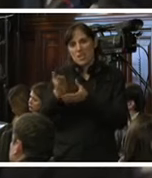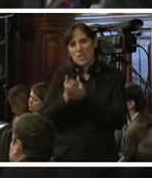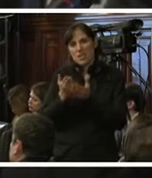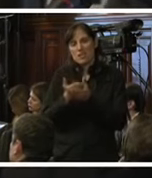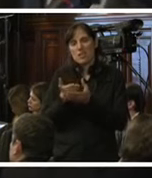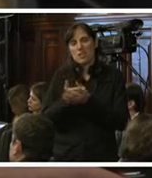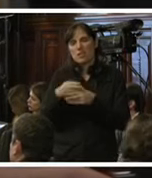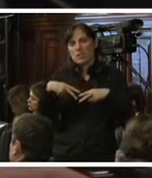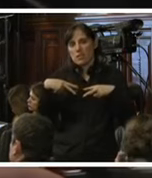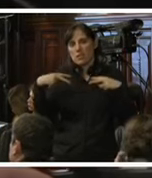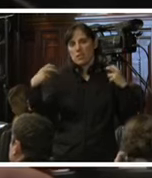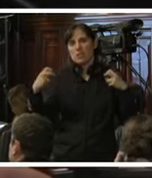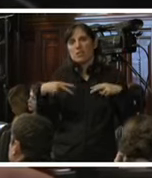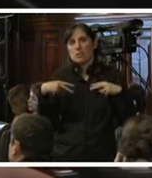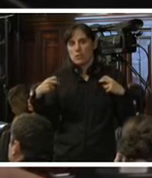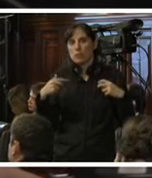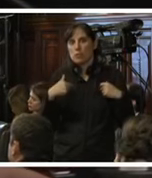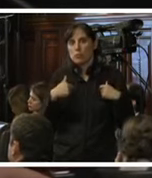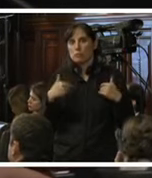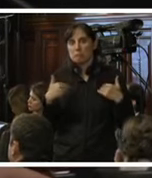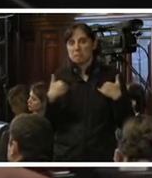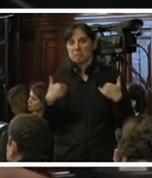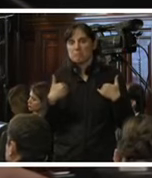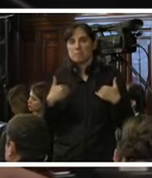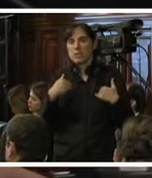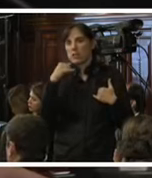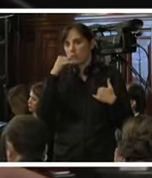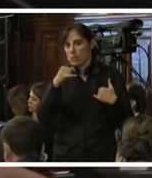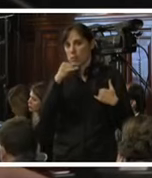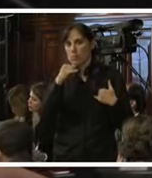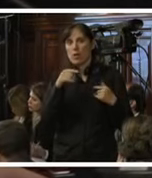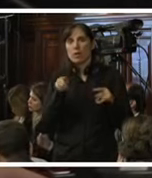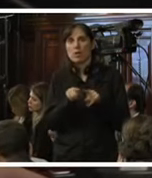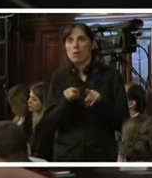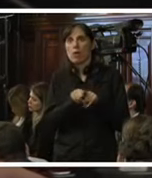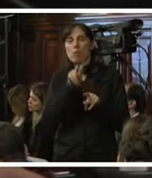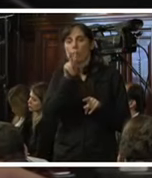unidades especializadas, me complace informar el fortalecimiento de esta unidad.